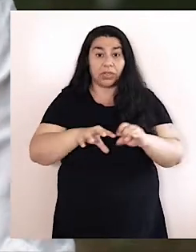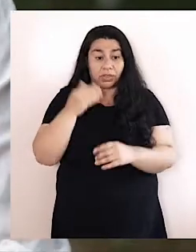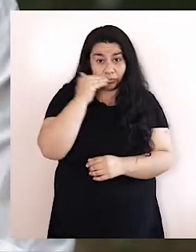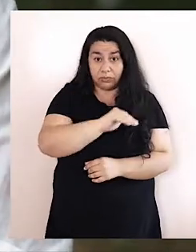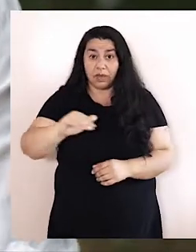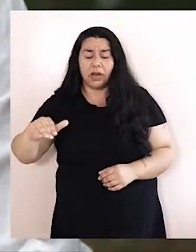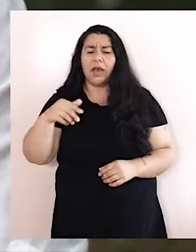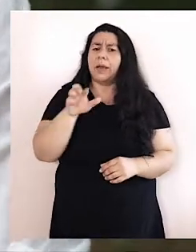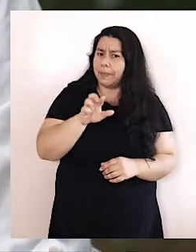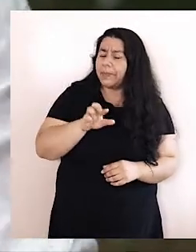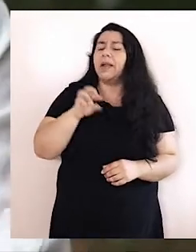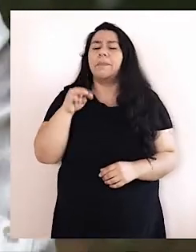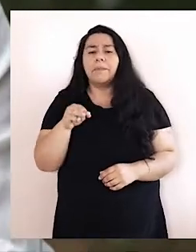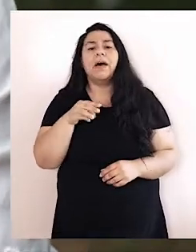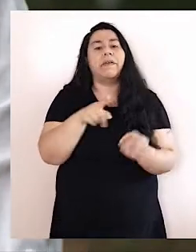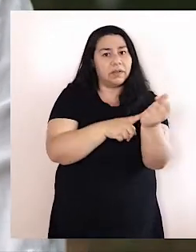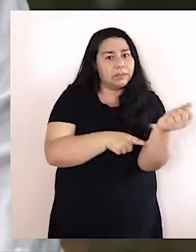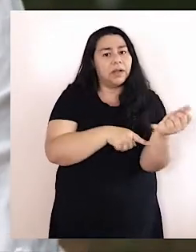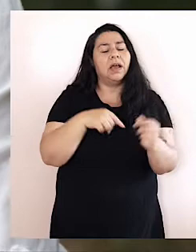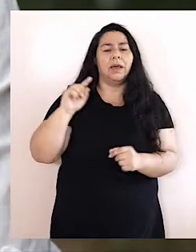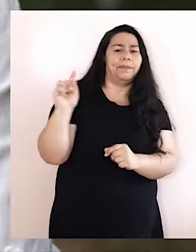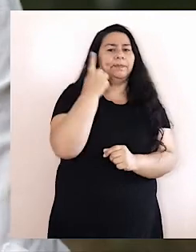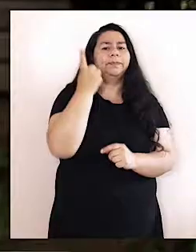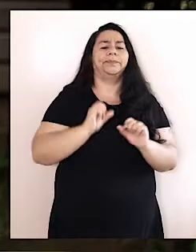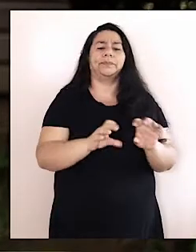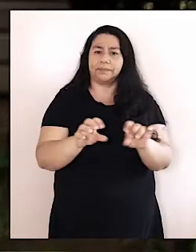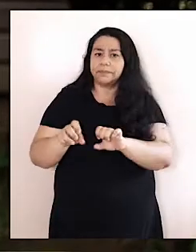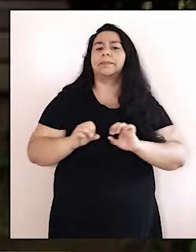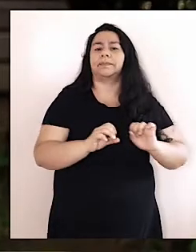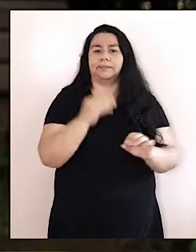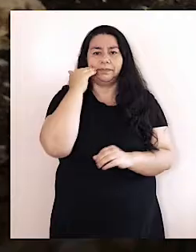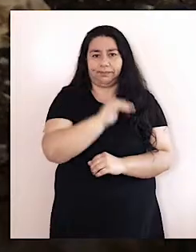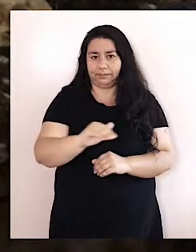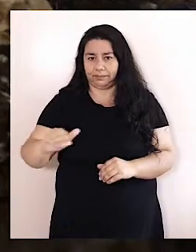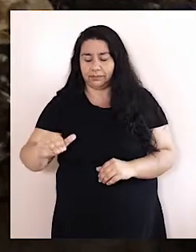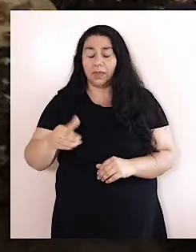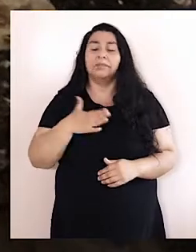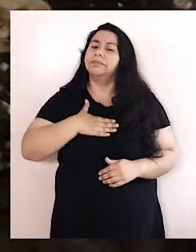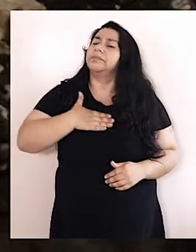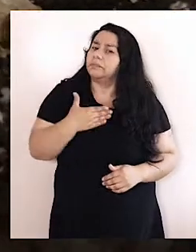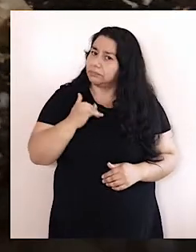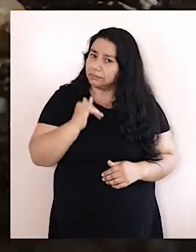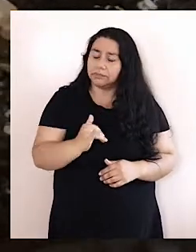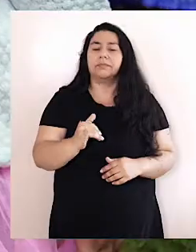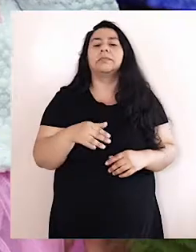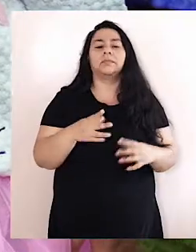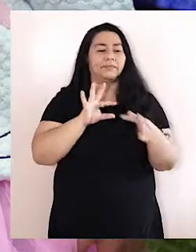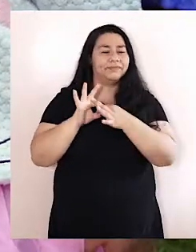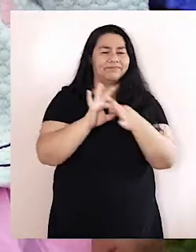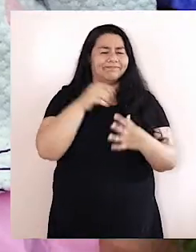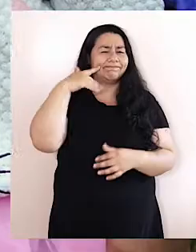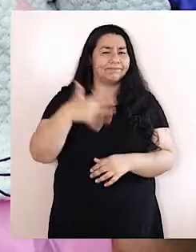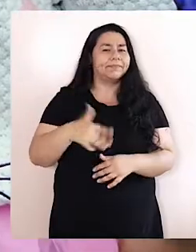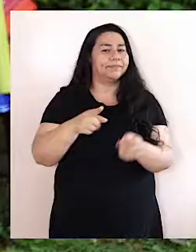donde el papá, la mamá o la familia es el primer agente educador de los niños. Entonces siento de que sí se hizo un vínculo bien